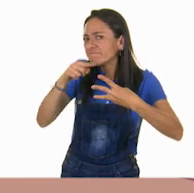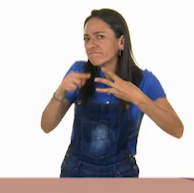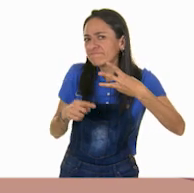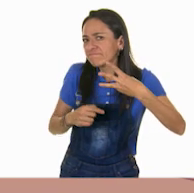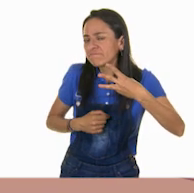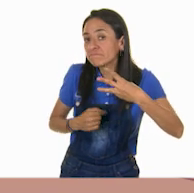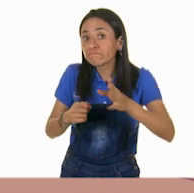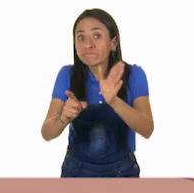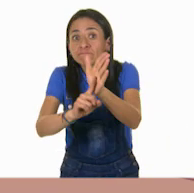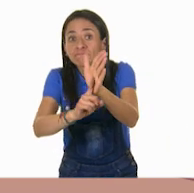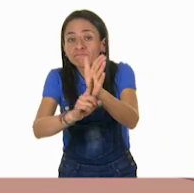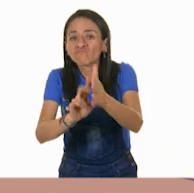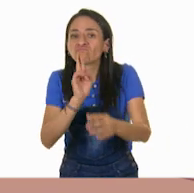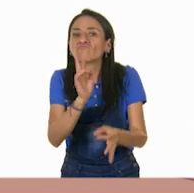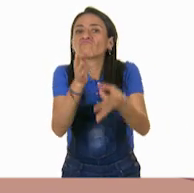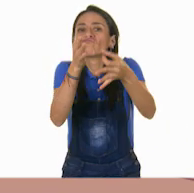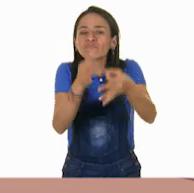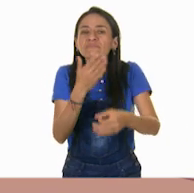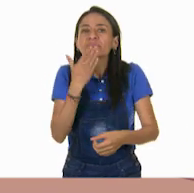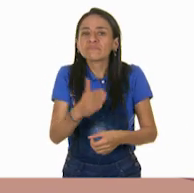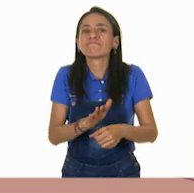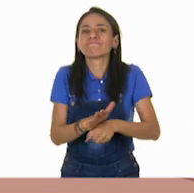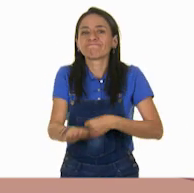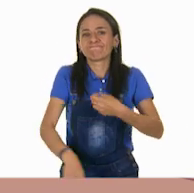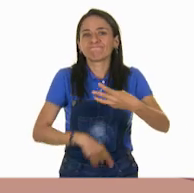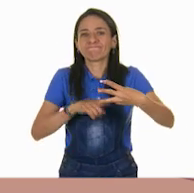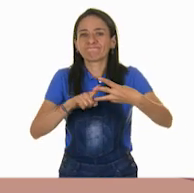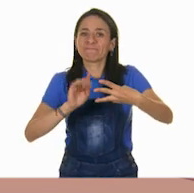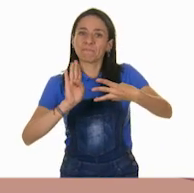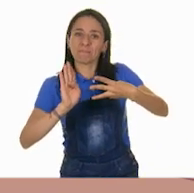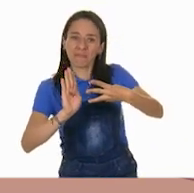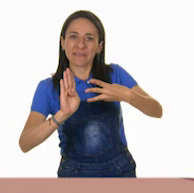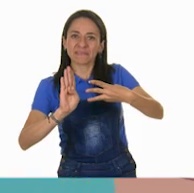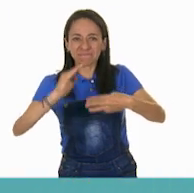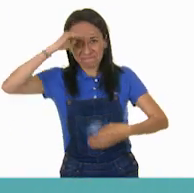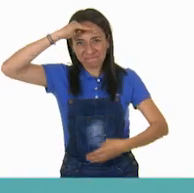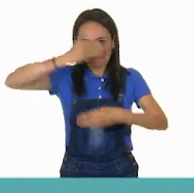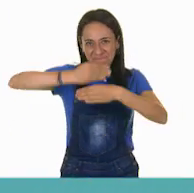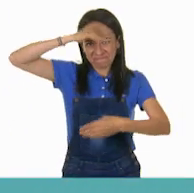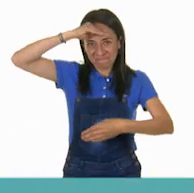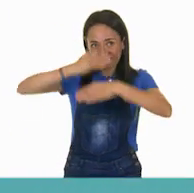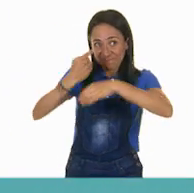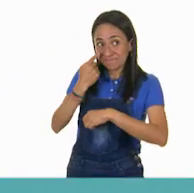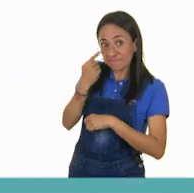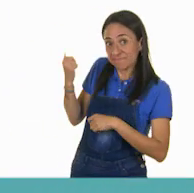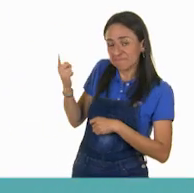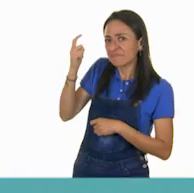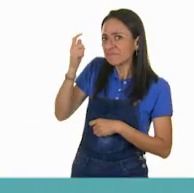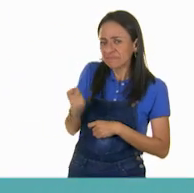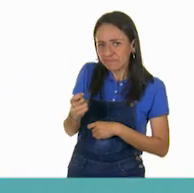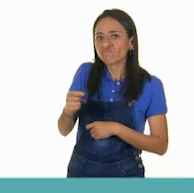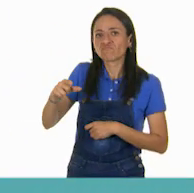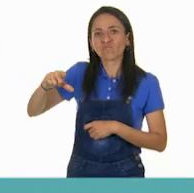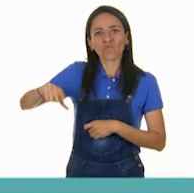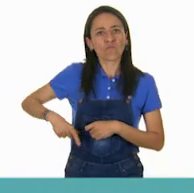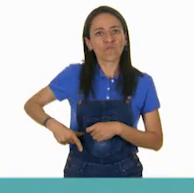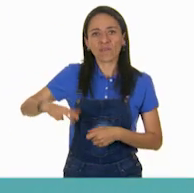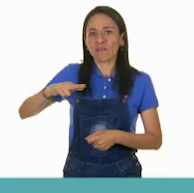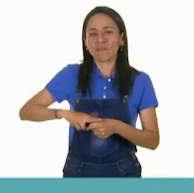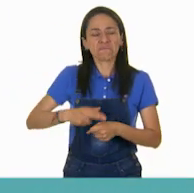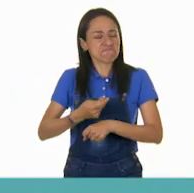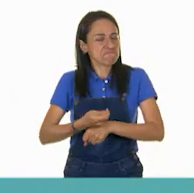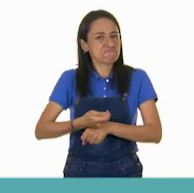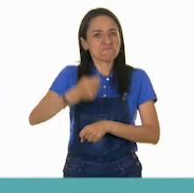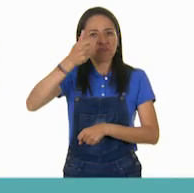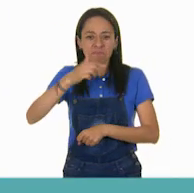la respuesta correcta es b hernán cortez hernán cortez fue el primer gobernante de la nueva españa